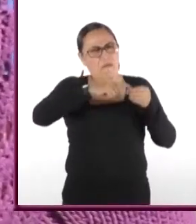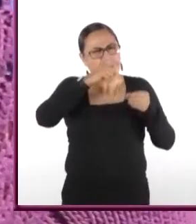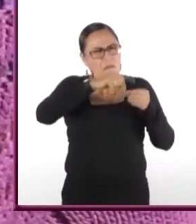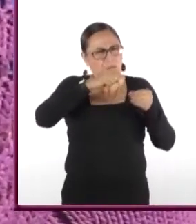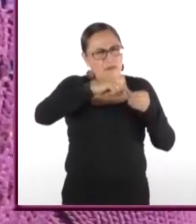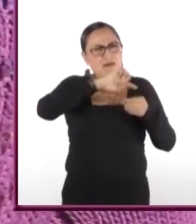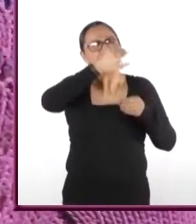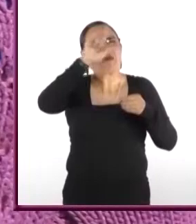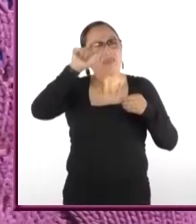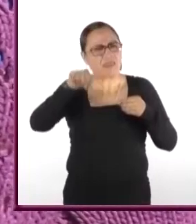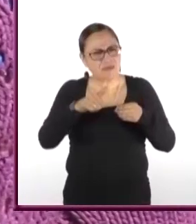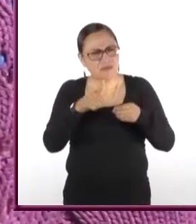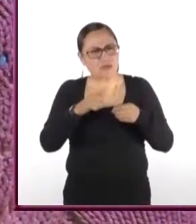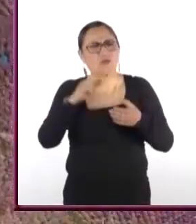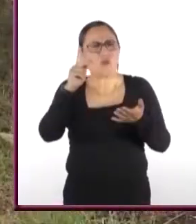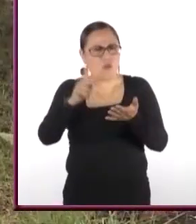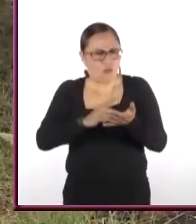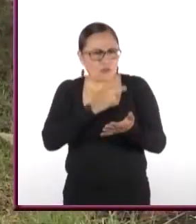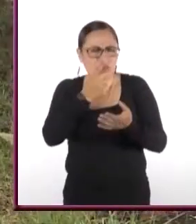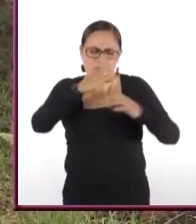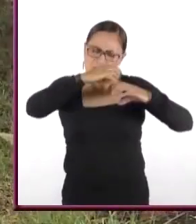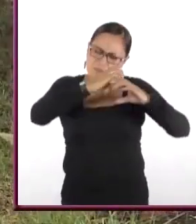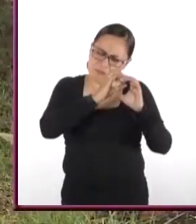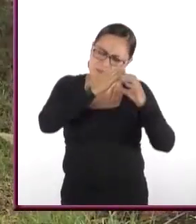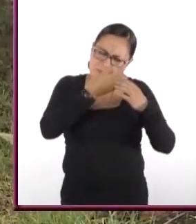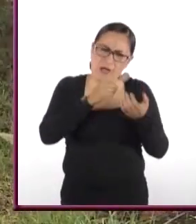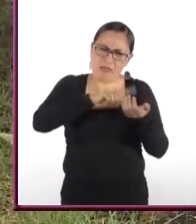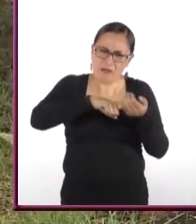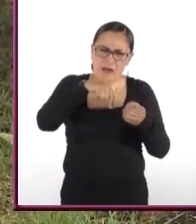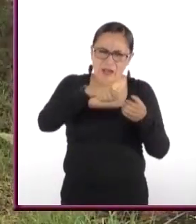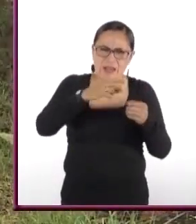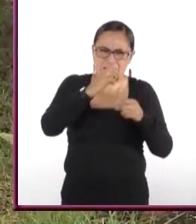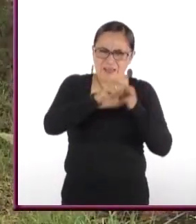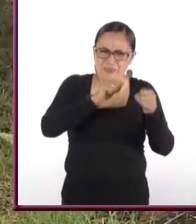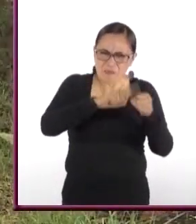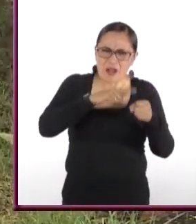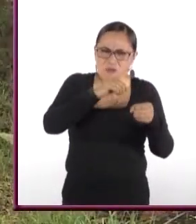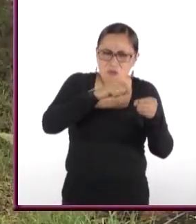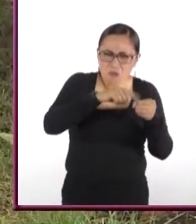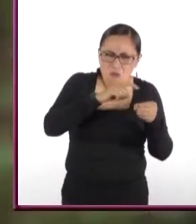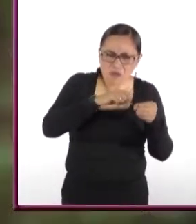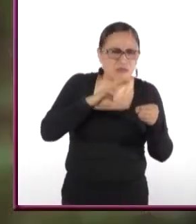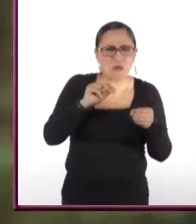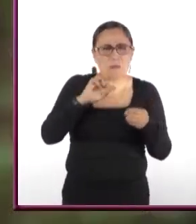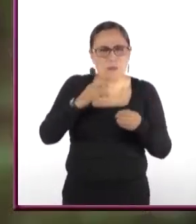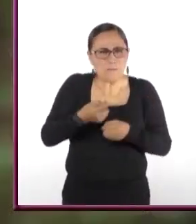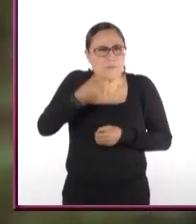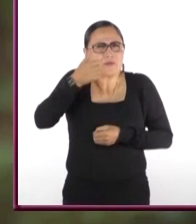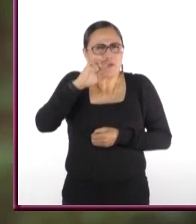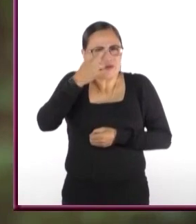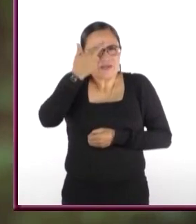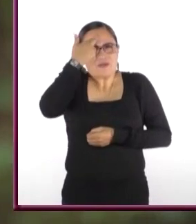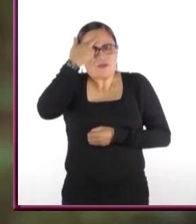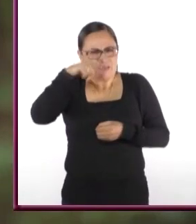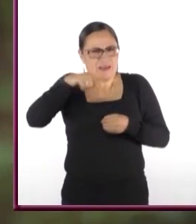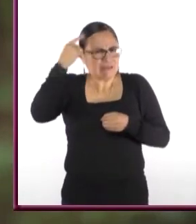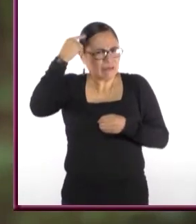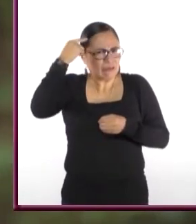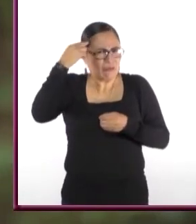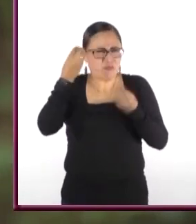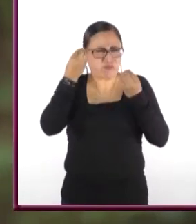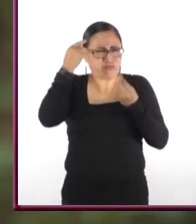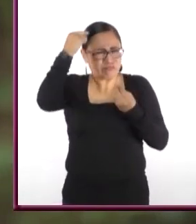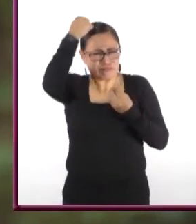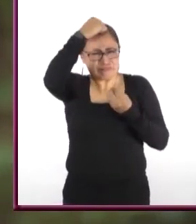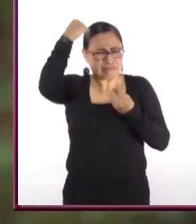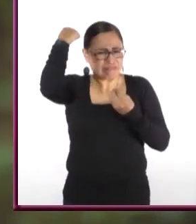colores. Después he ido a ver piojos, otra vez en el microscopio no tenían colores, pero yo, para mí, recuerdo así de colores, un bicho grandísimo que tenía en la